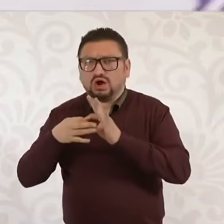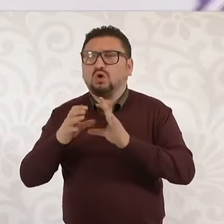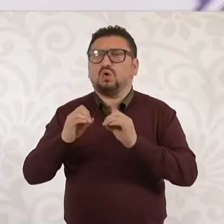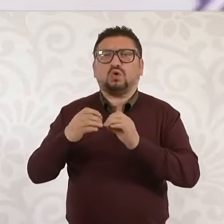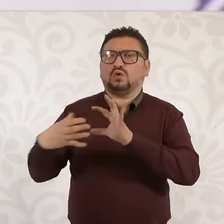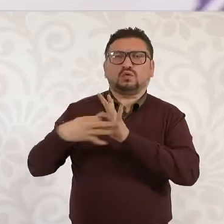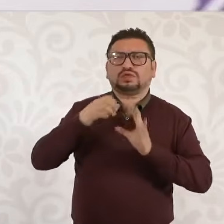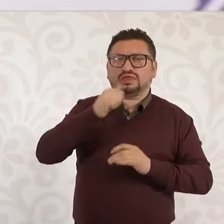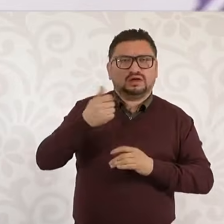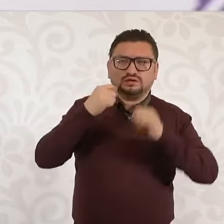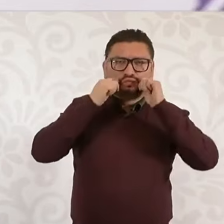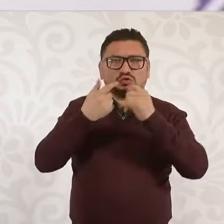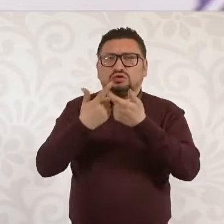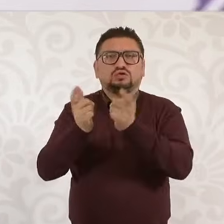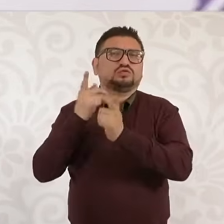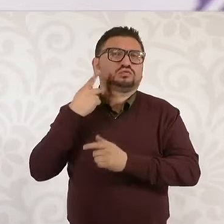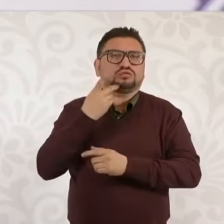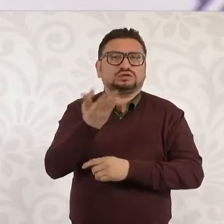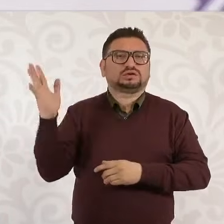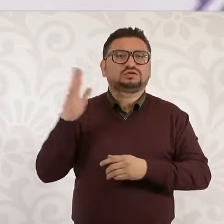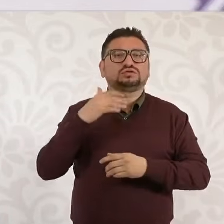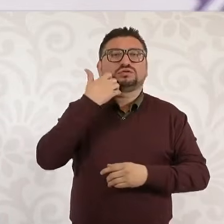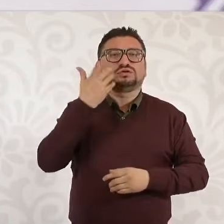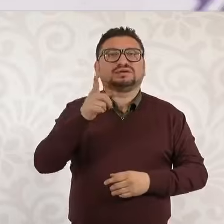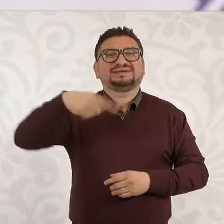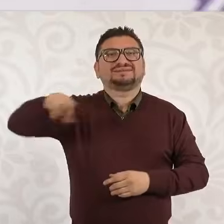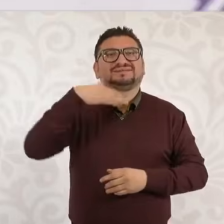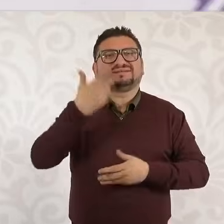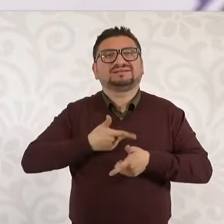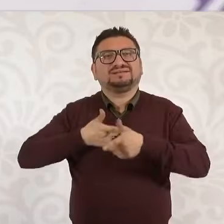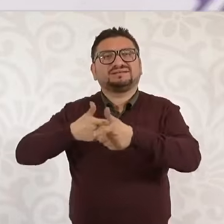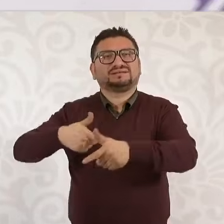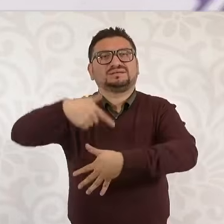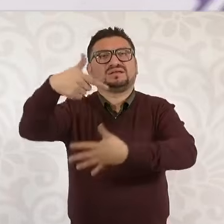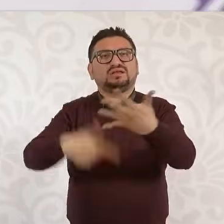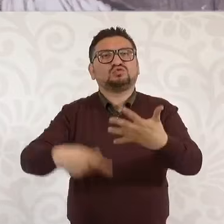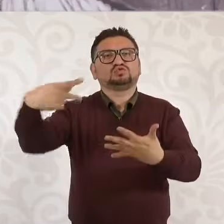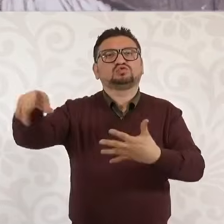partidos, pues quieren muchos de ellos mantener su lista.